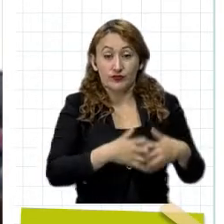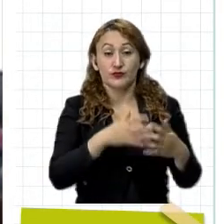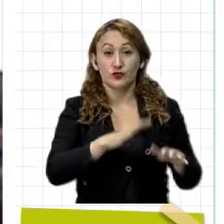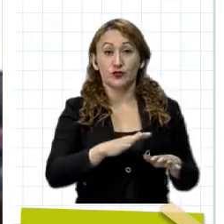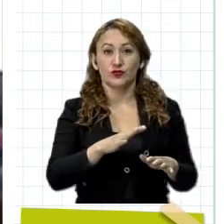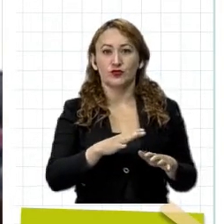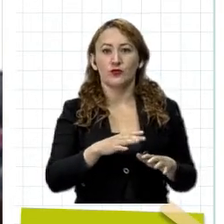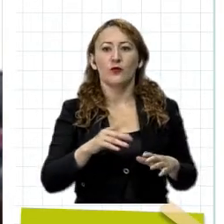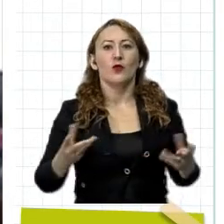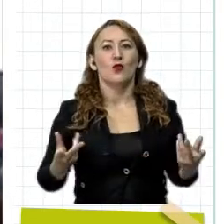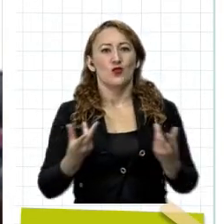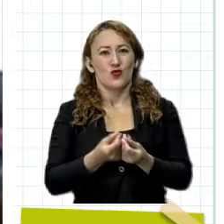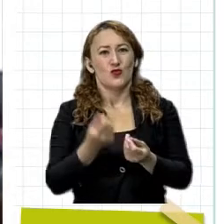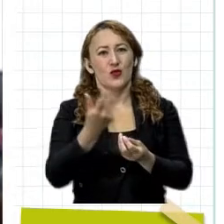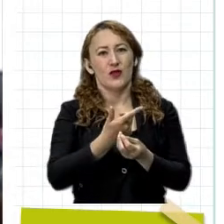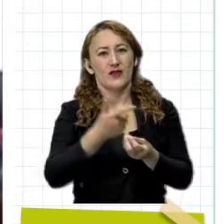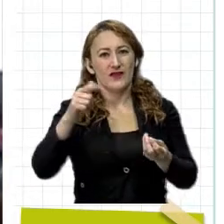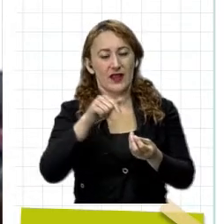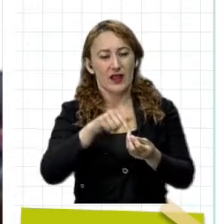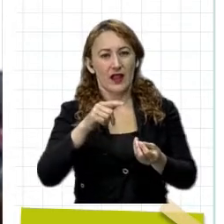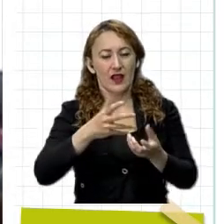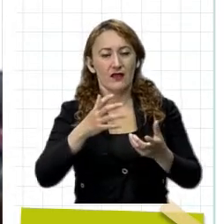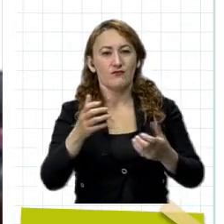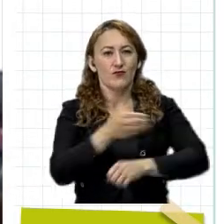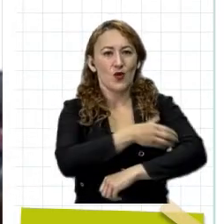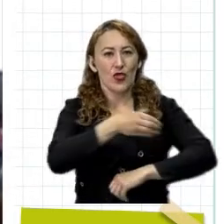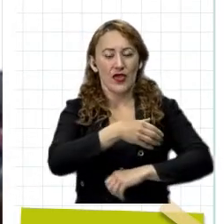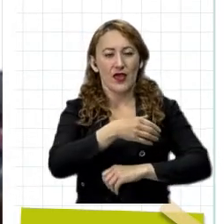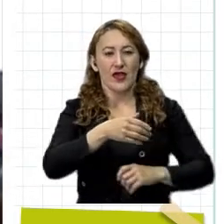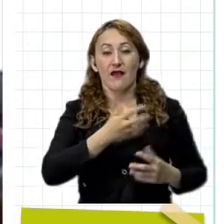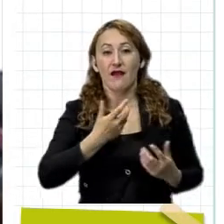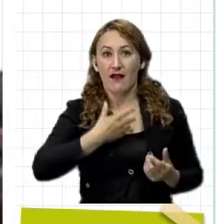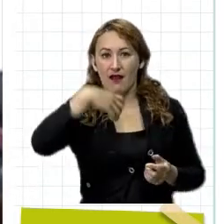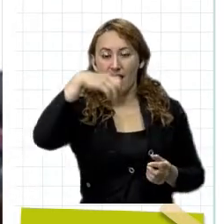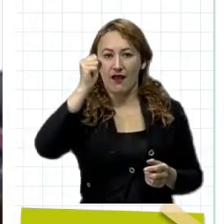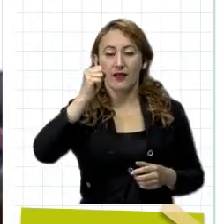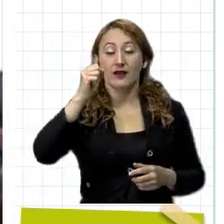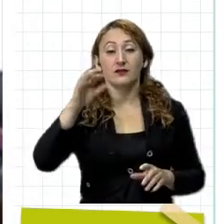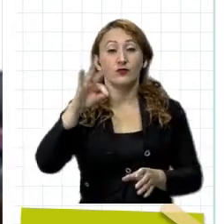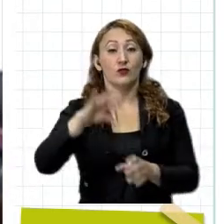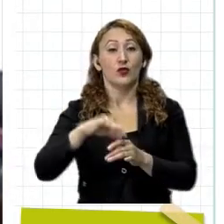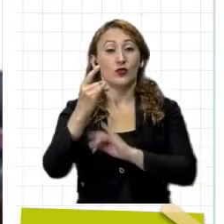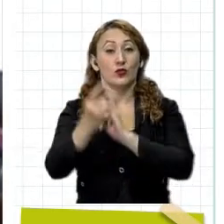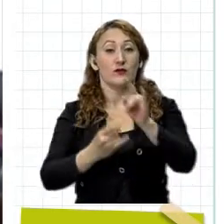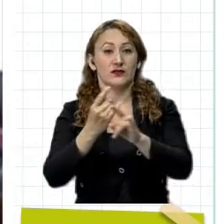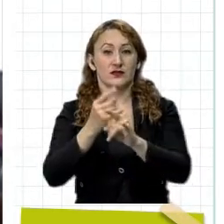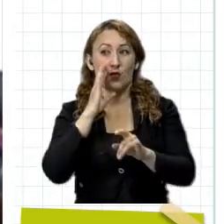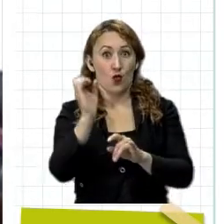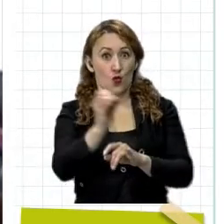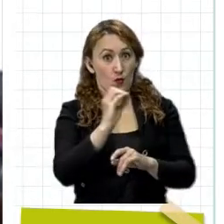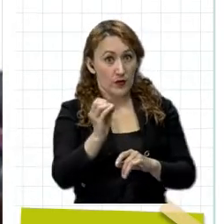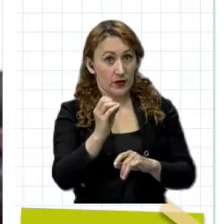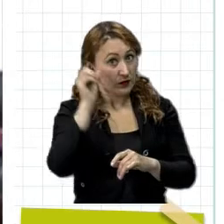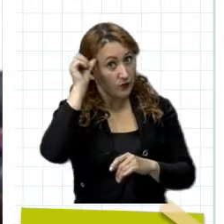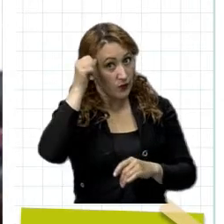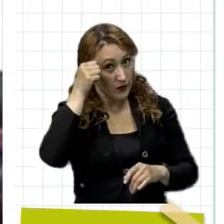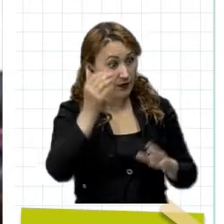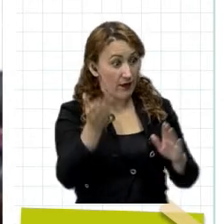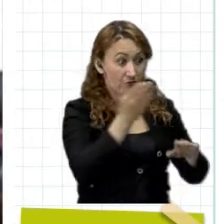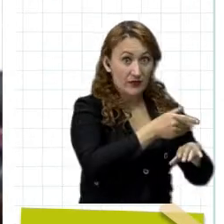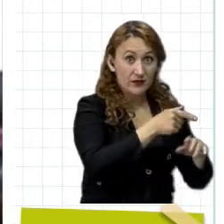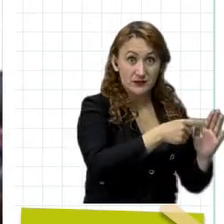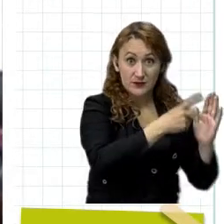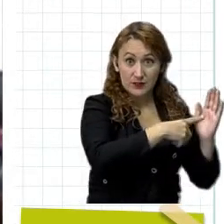Liberal al poder y la extensión del voto universal en ese momento quería decir para todos los hombres, recuerden que en ese momento las mujeres no